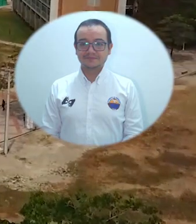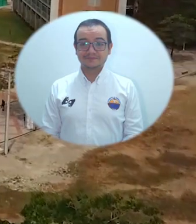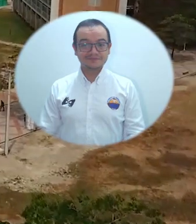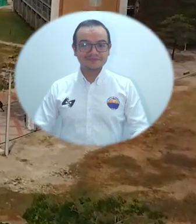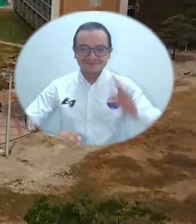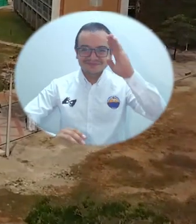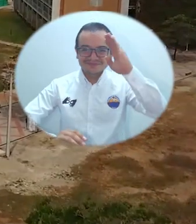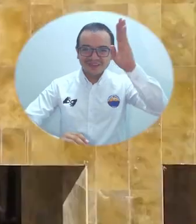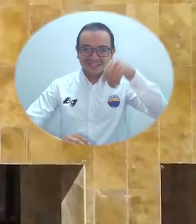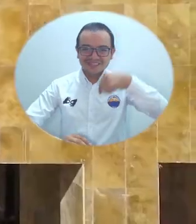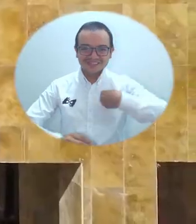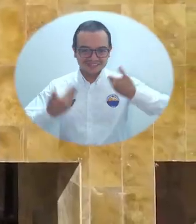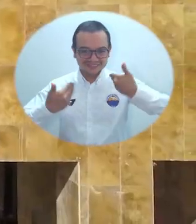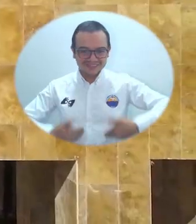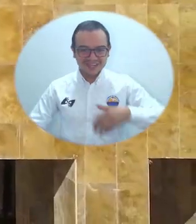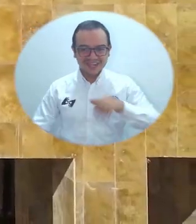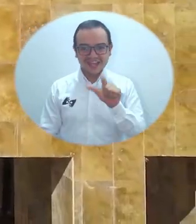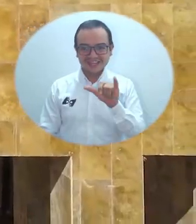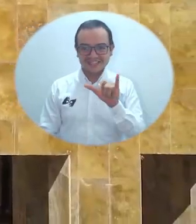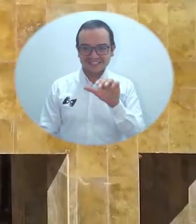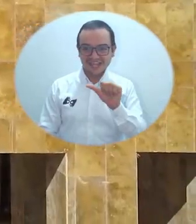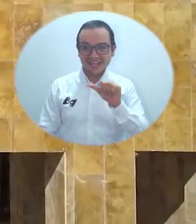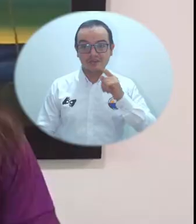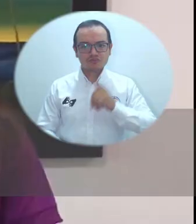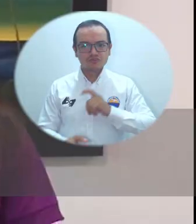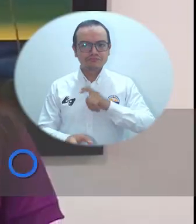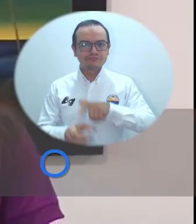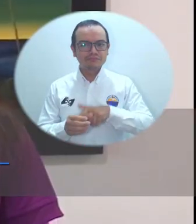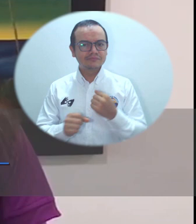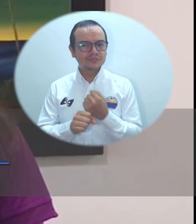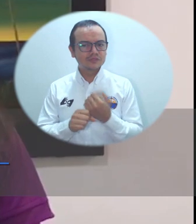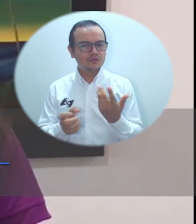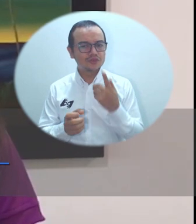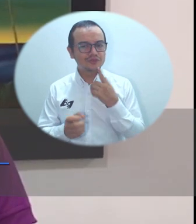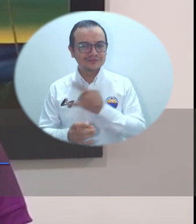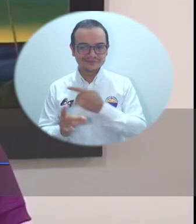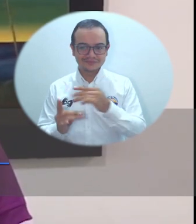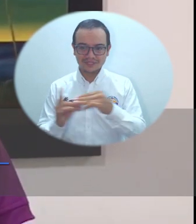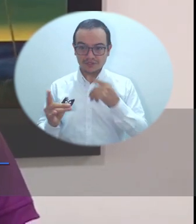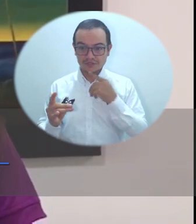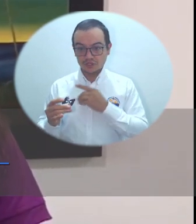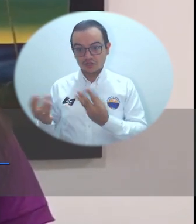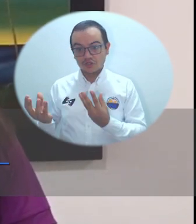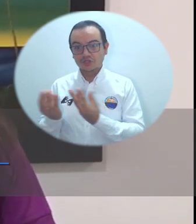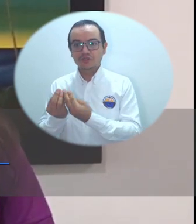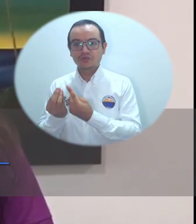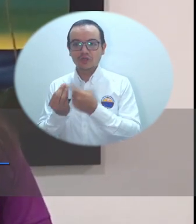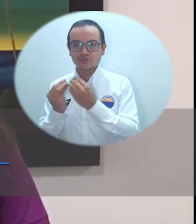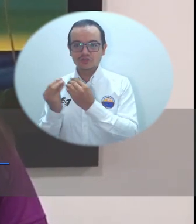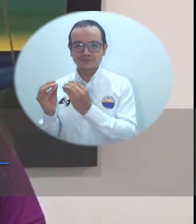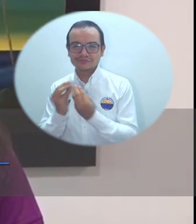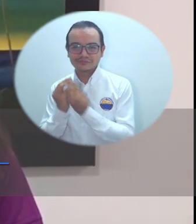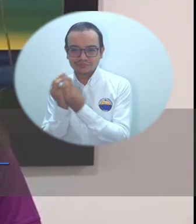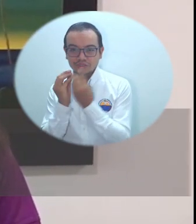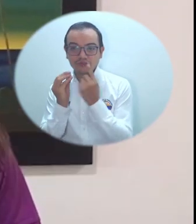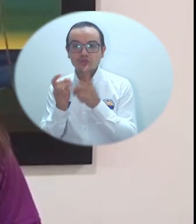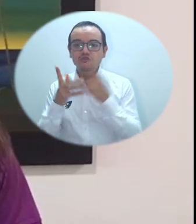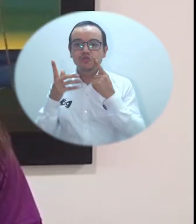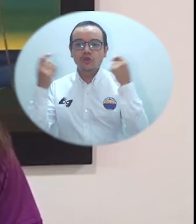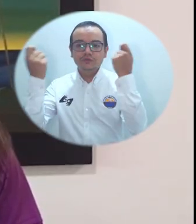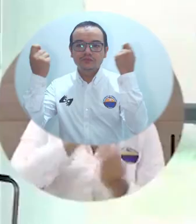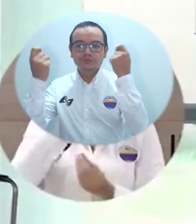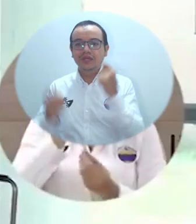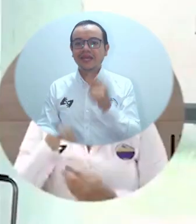Hola, soy Alicia Castro, funcionaria de la Universidad del Magdalena, miembro de la Junta Directiva de Centraunal y actualmente soy estudiante